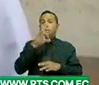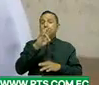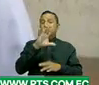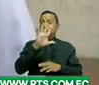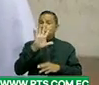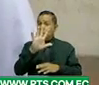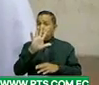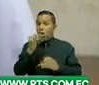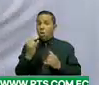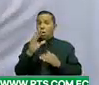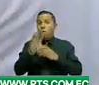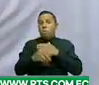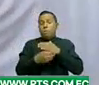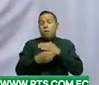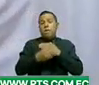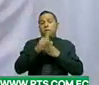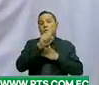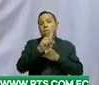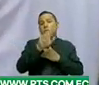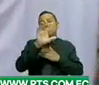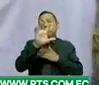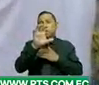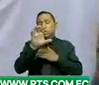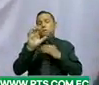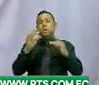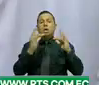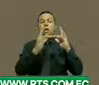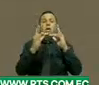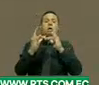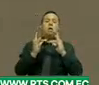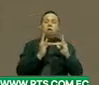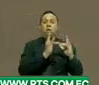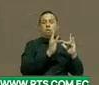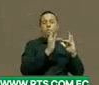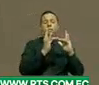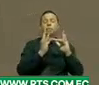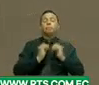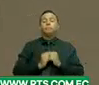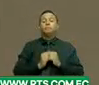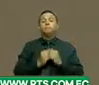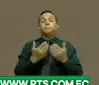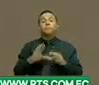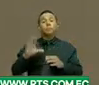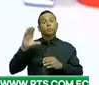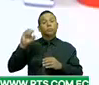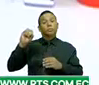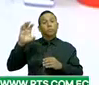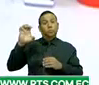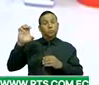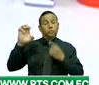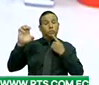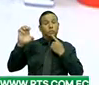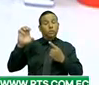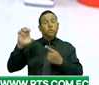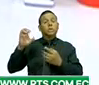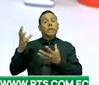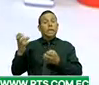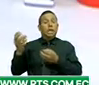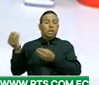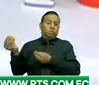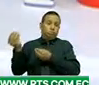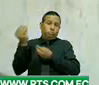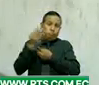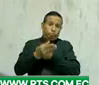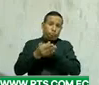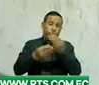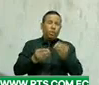115 camas. De allí que entre los planes de contingencia, el COE cantonal estima entregar 2 millones de tabletas de ivermectina